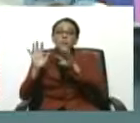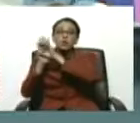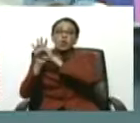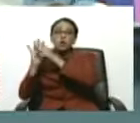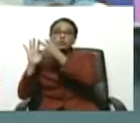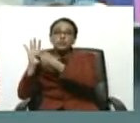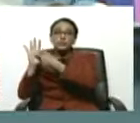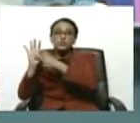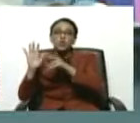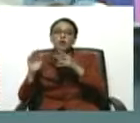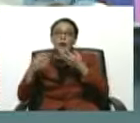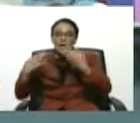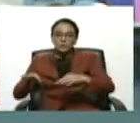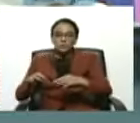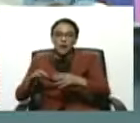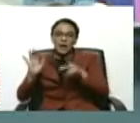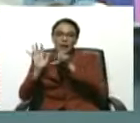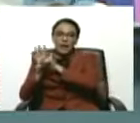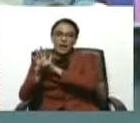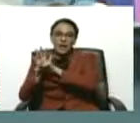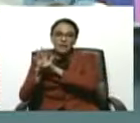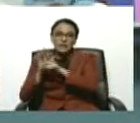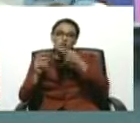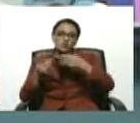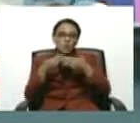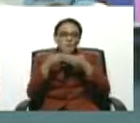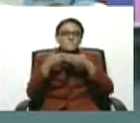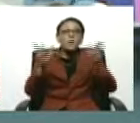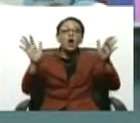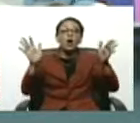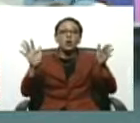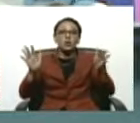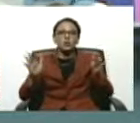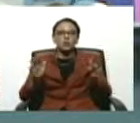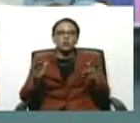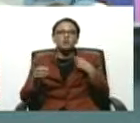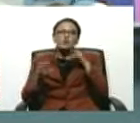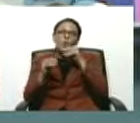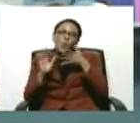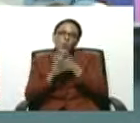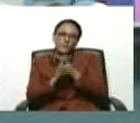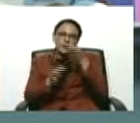la apertura voy a hablar de esto en detalle